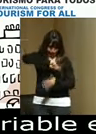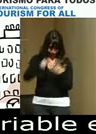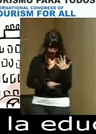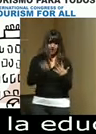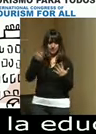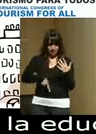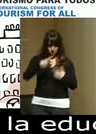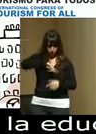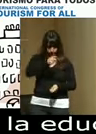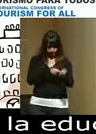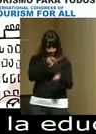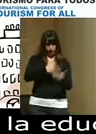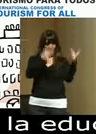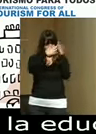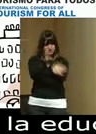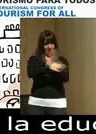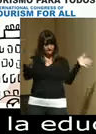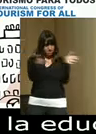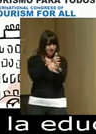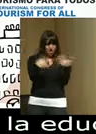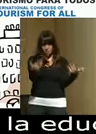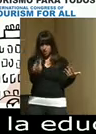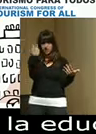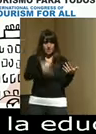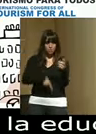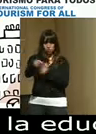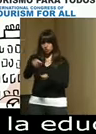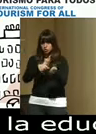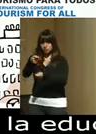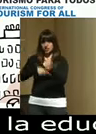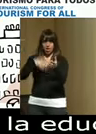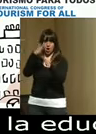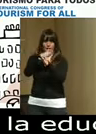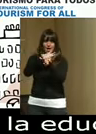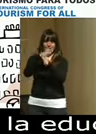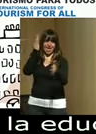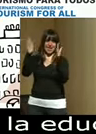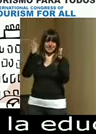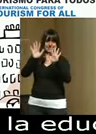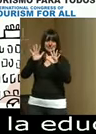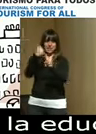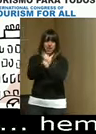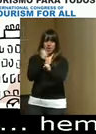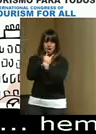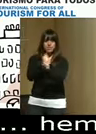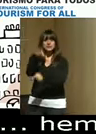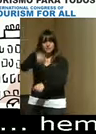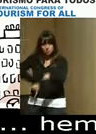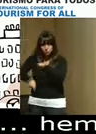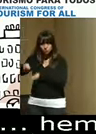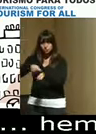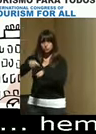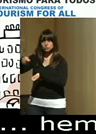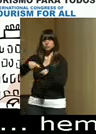controlado también por el tamaño del hogar, hemos controlado también por el estado laboral que tiene la persona, hemos controlado también si la persona es propietaria